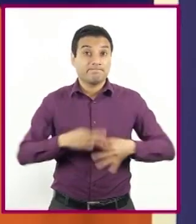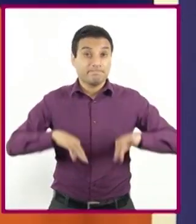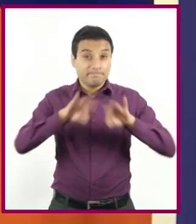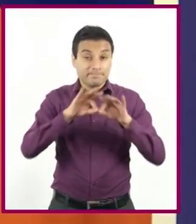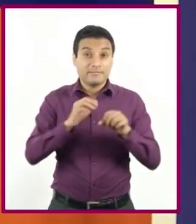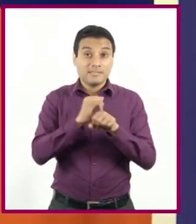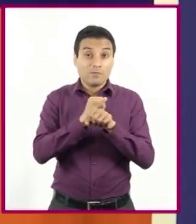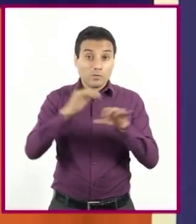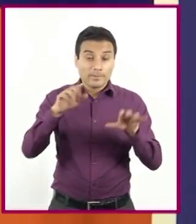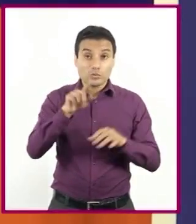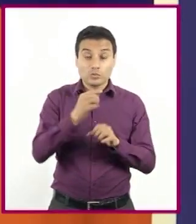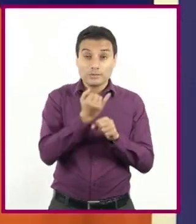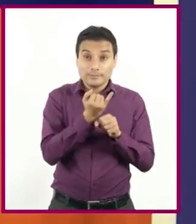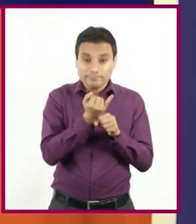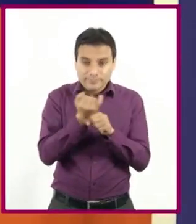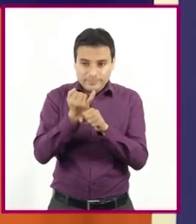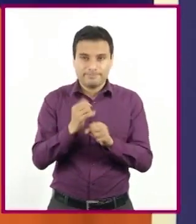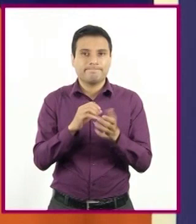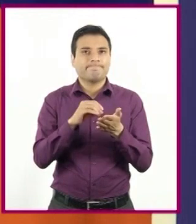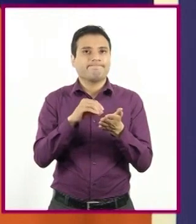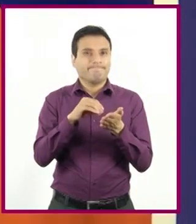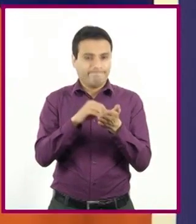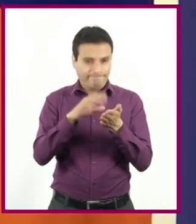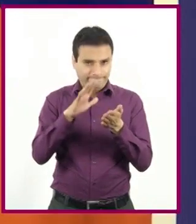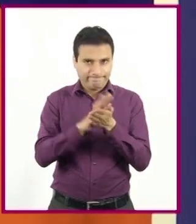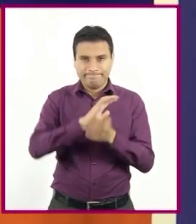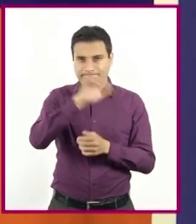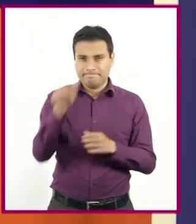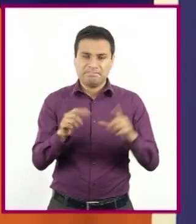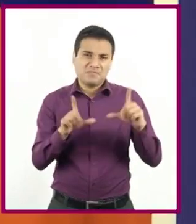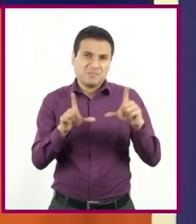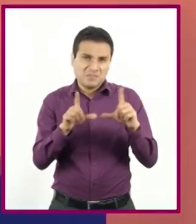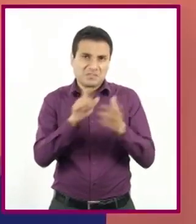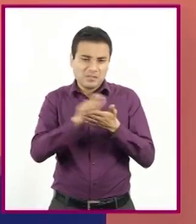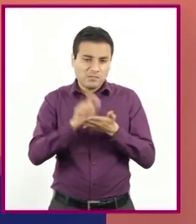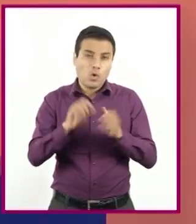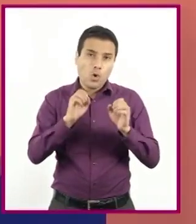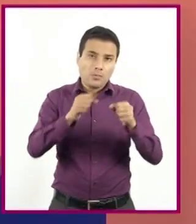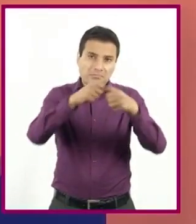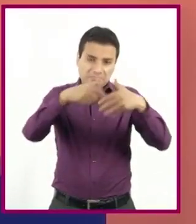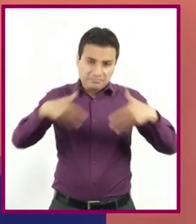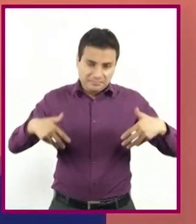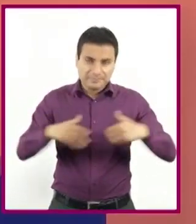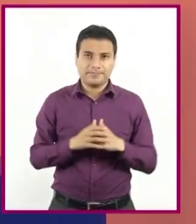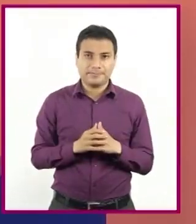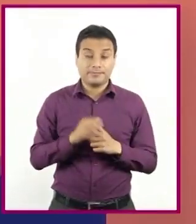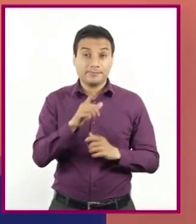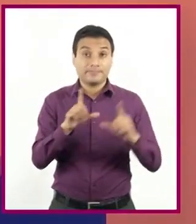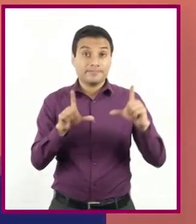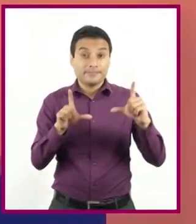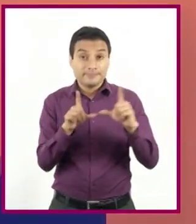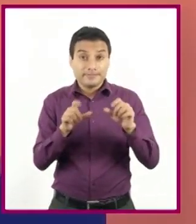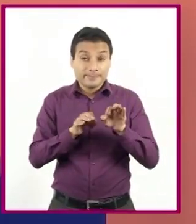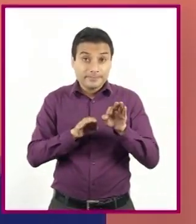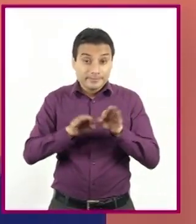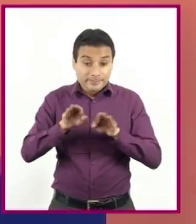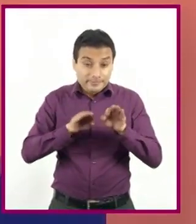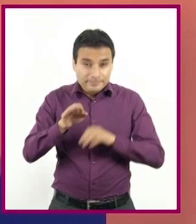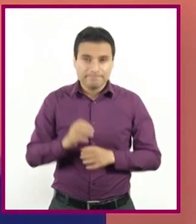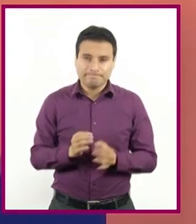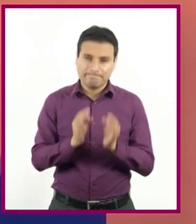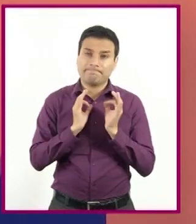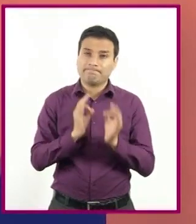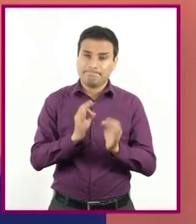información que vayan rescatando la plasmen en un esquema o en fichas de trabajo. Elaborar fichas de trabajo es una estrategia